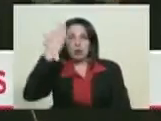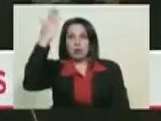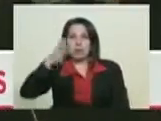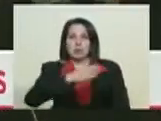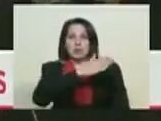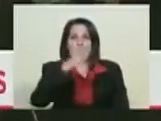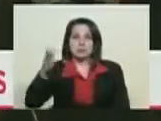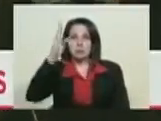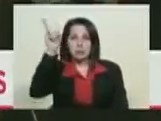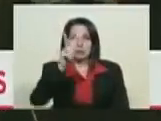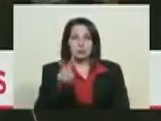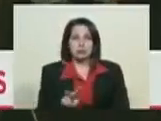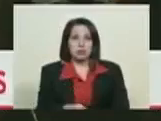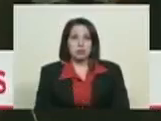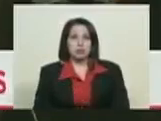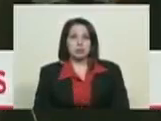pueblo.